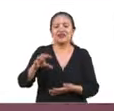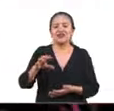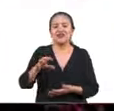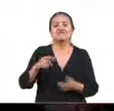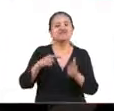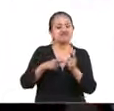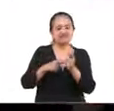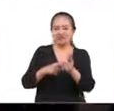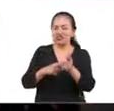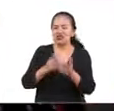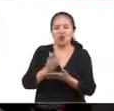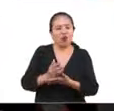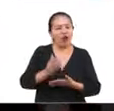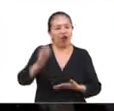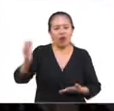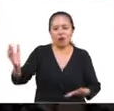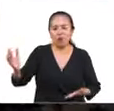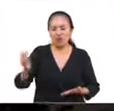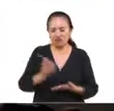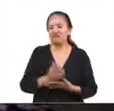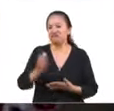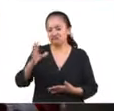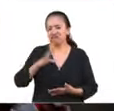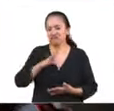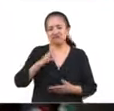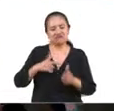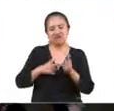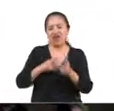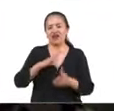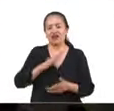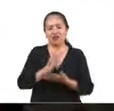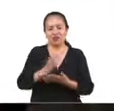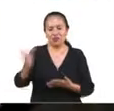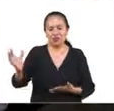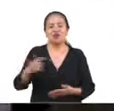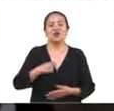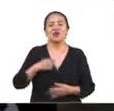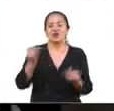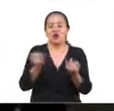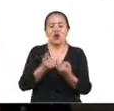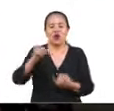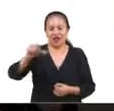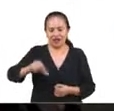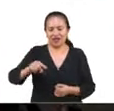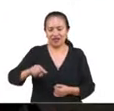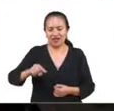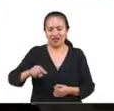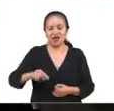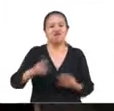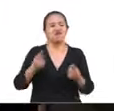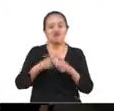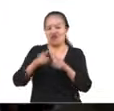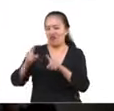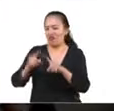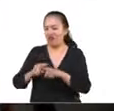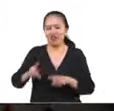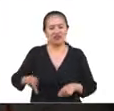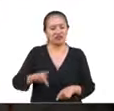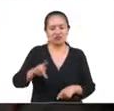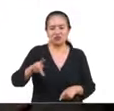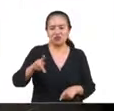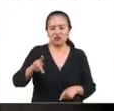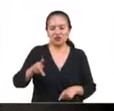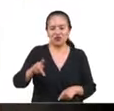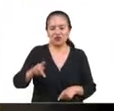siendo rural, sigue siendo forestal. Y aquí están también los pueblos originarios. Aquí en